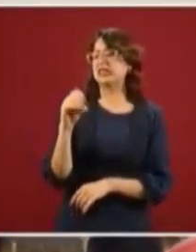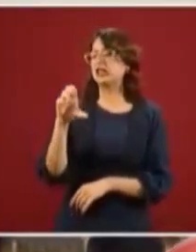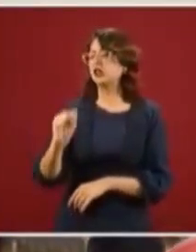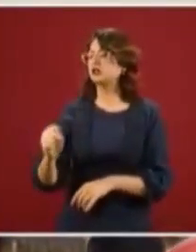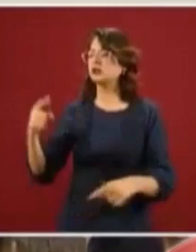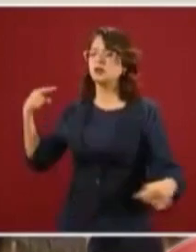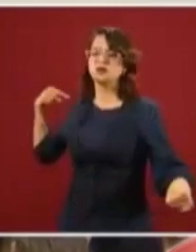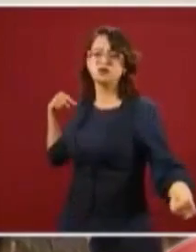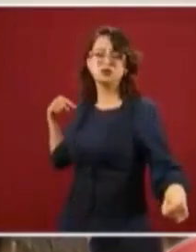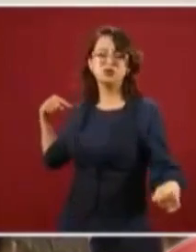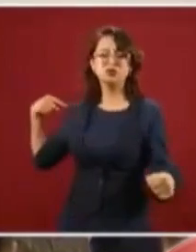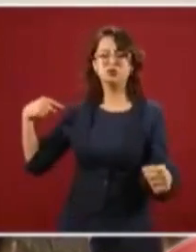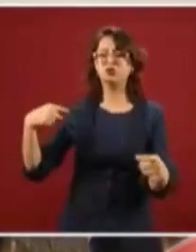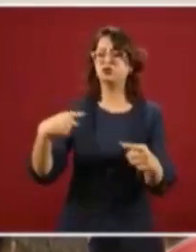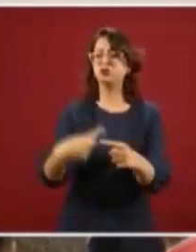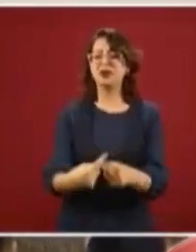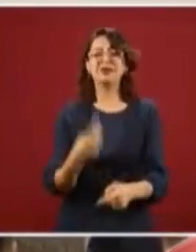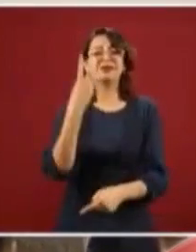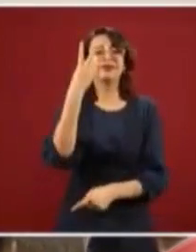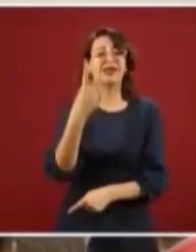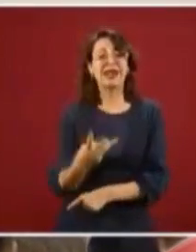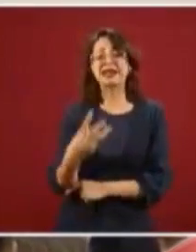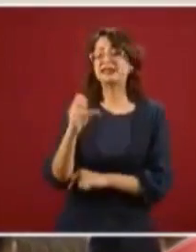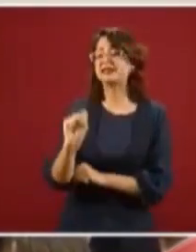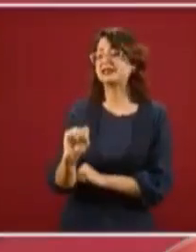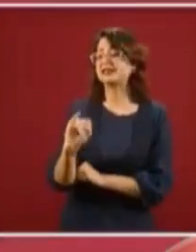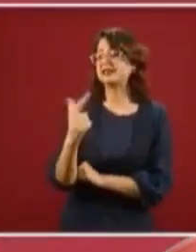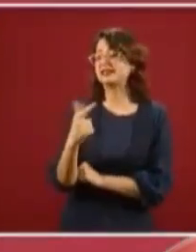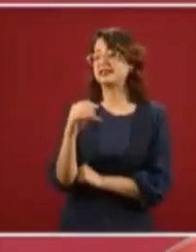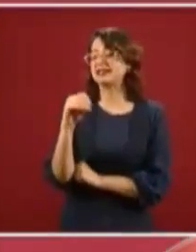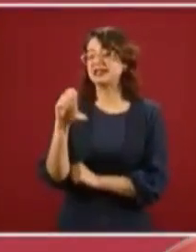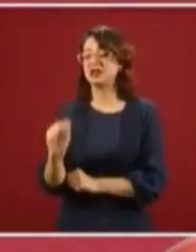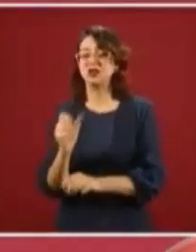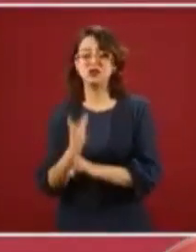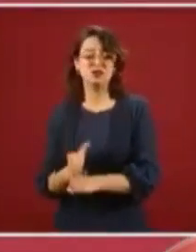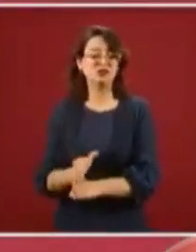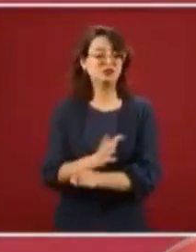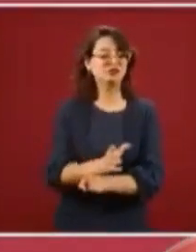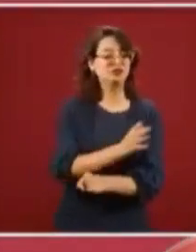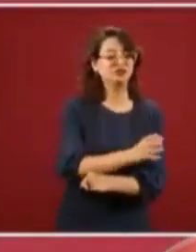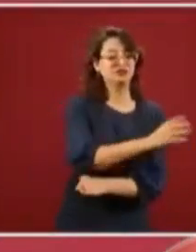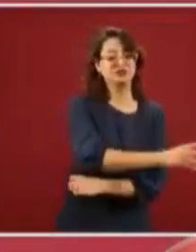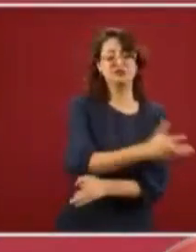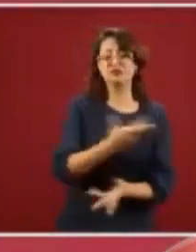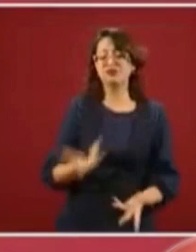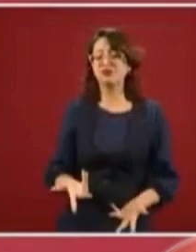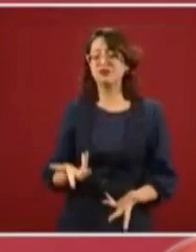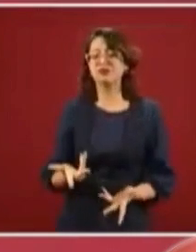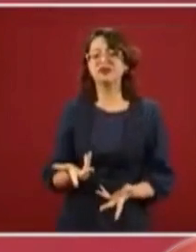No hubo democracia en los 3 siglos de dominación colonial.